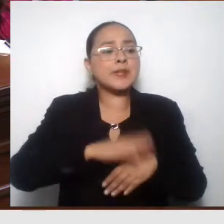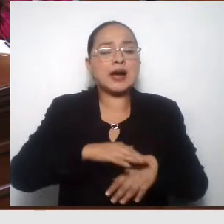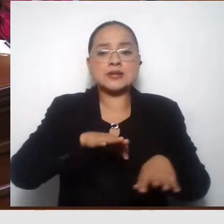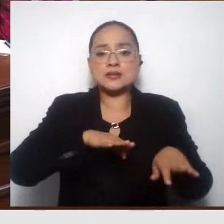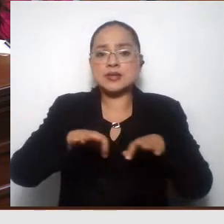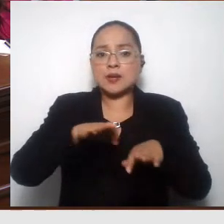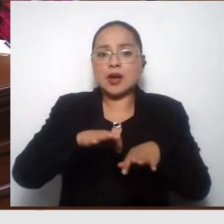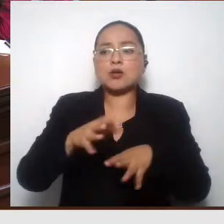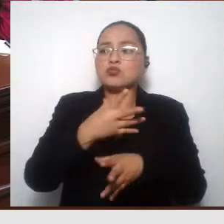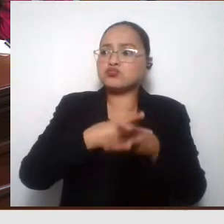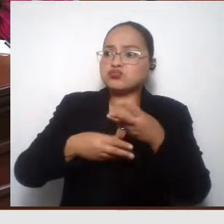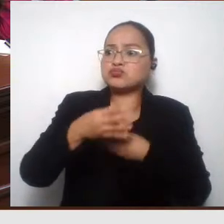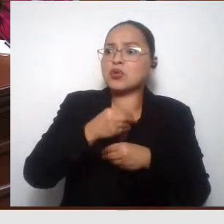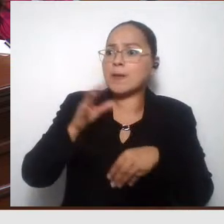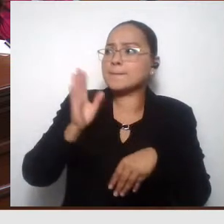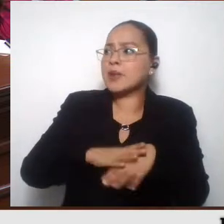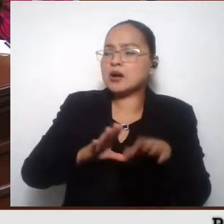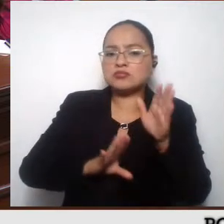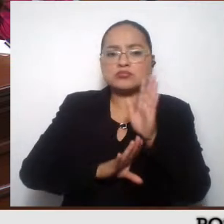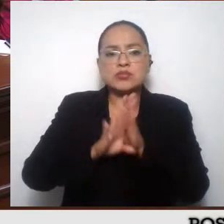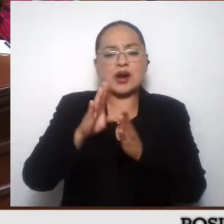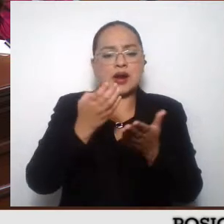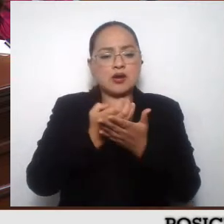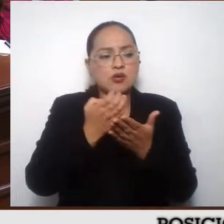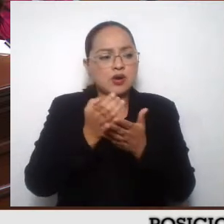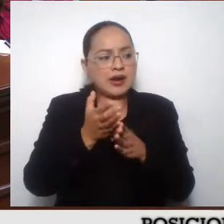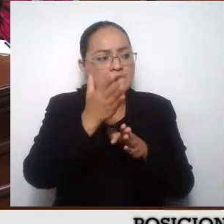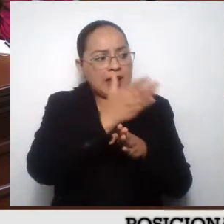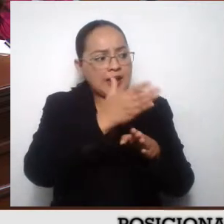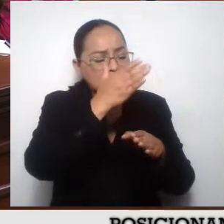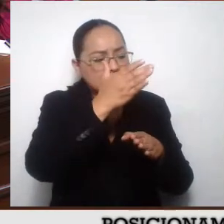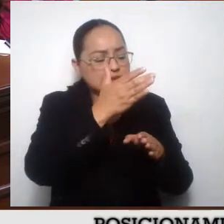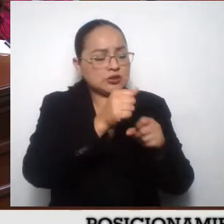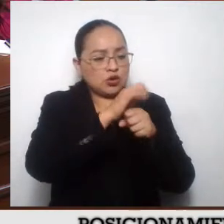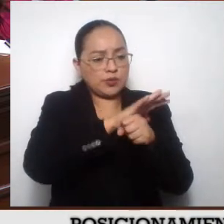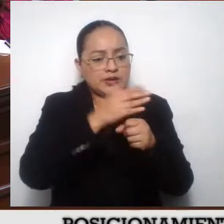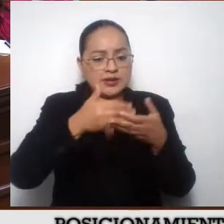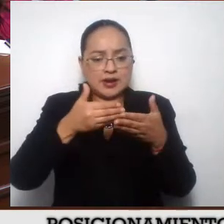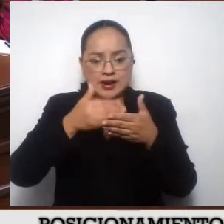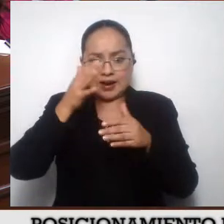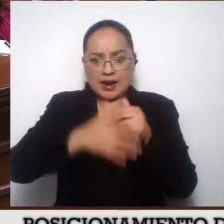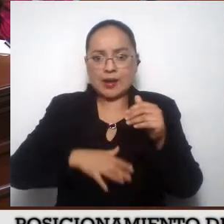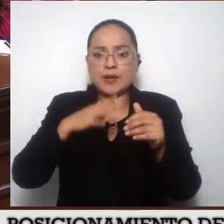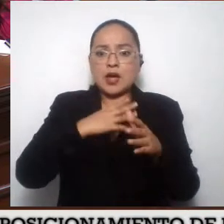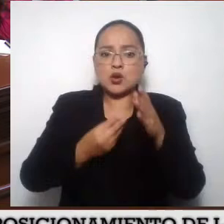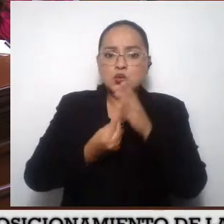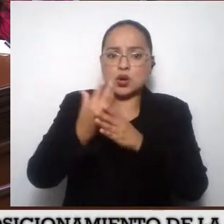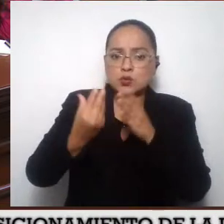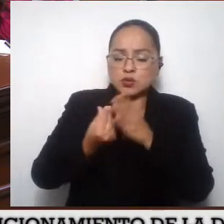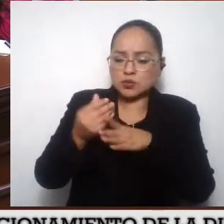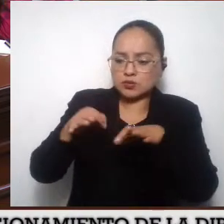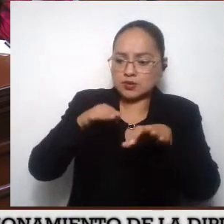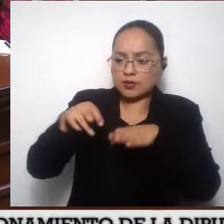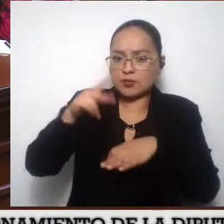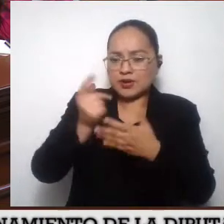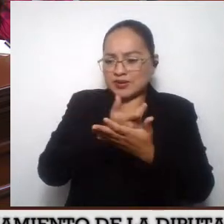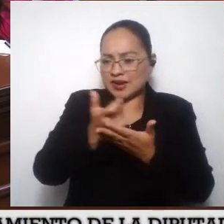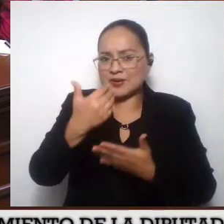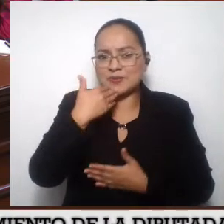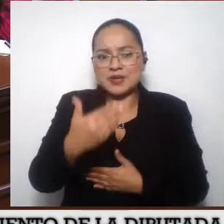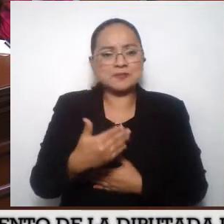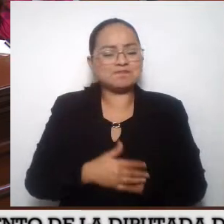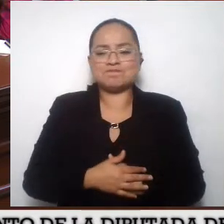reactivación económica derivada de la pandemia, no se han generado empleos bien remunerados. Los salarios